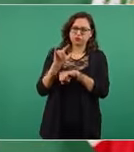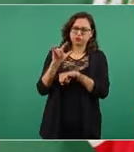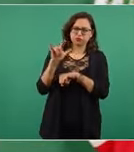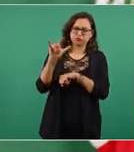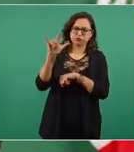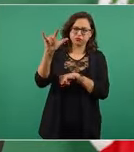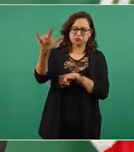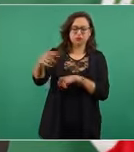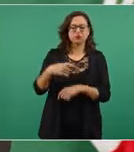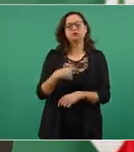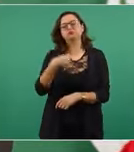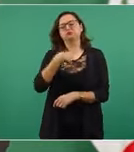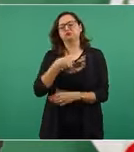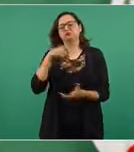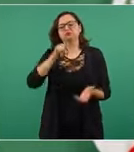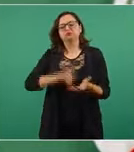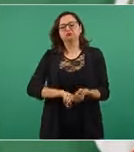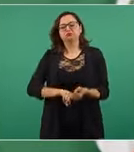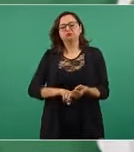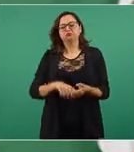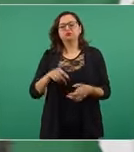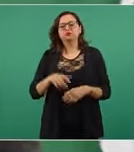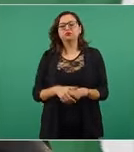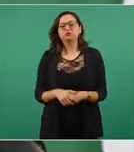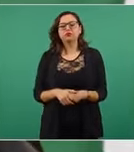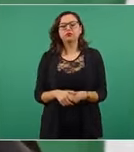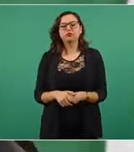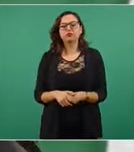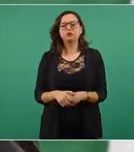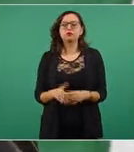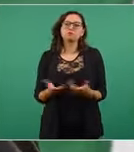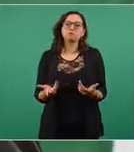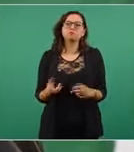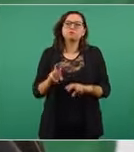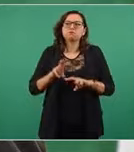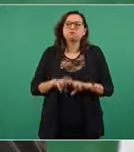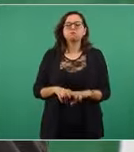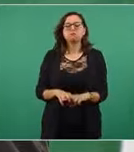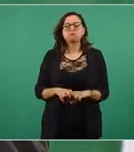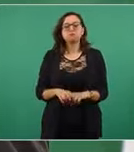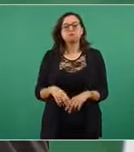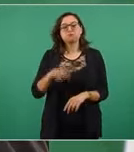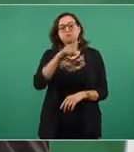compañera que atiende que el capitán me invitaba a la cabina.